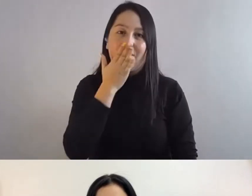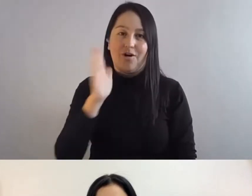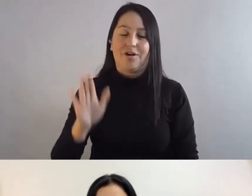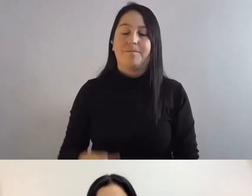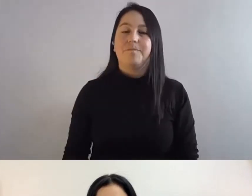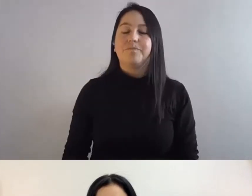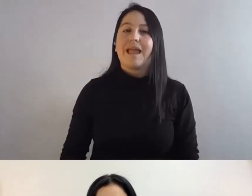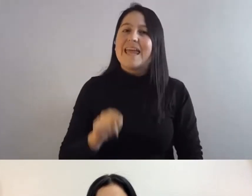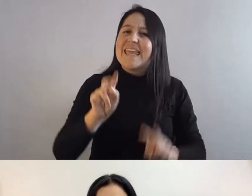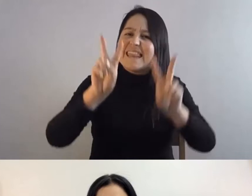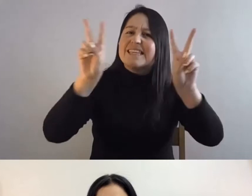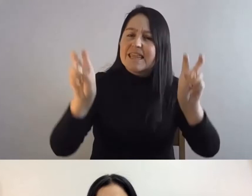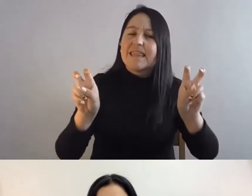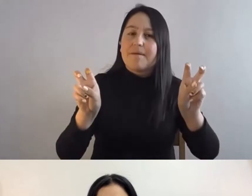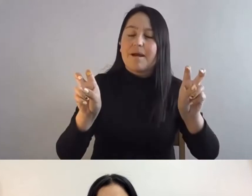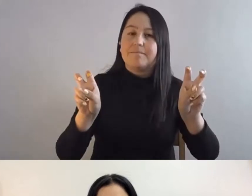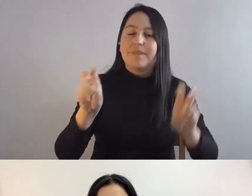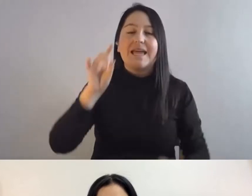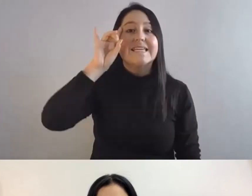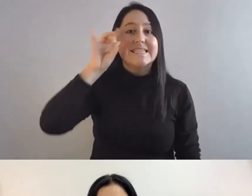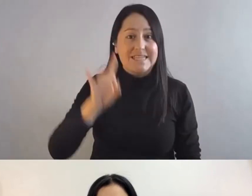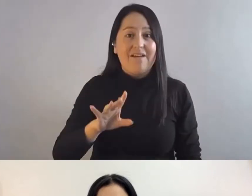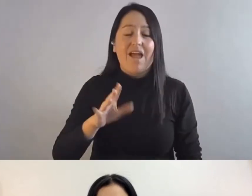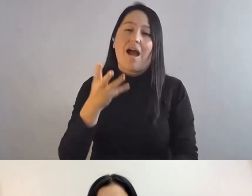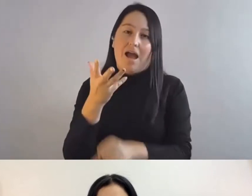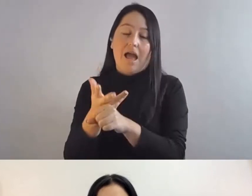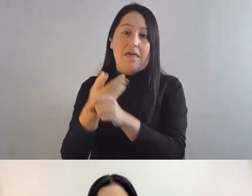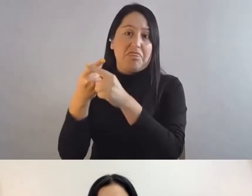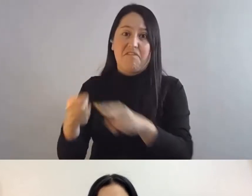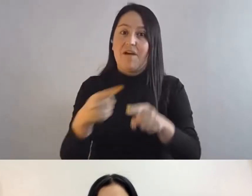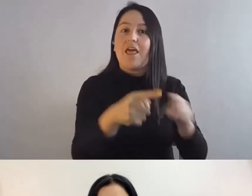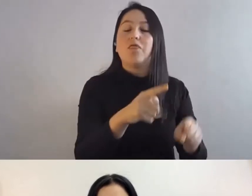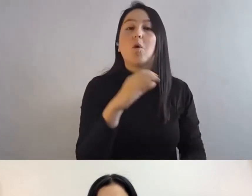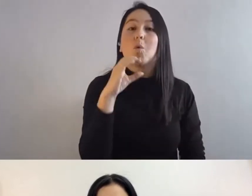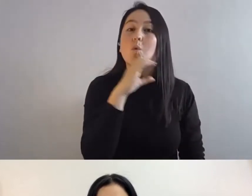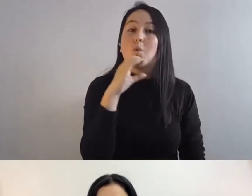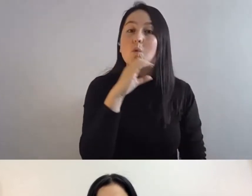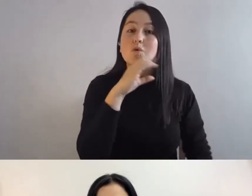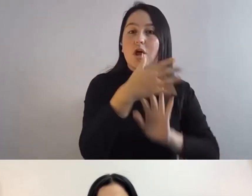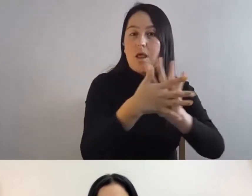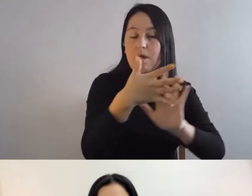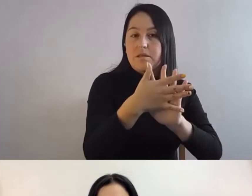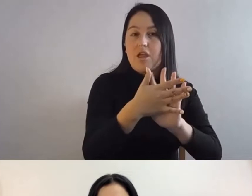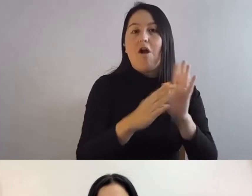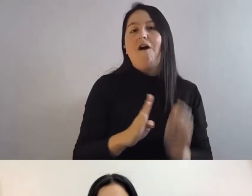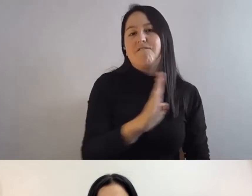ustedes, bueno, saben que hay muchos cursos, ¿cierto? De lengua de señas, básico, intermedio,